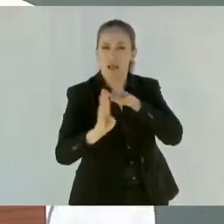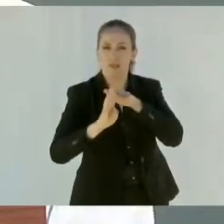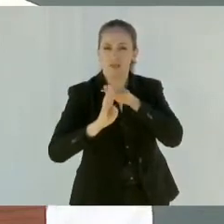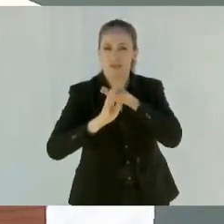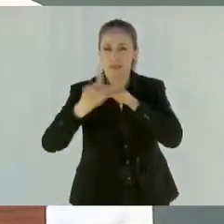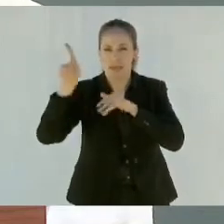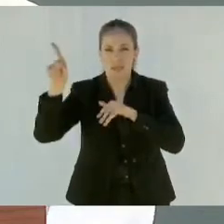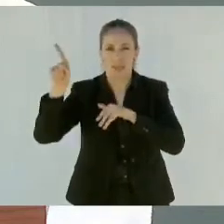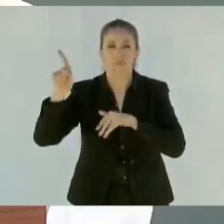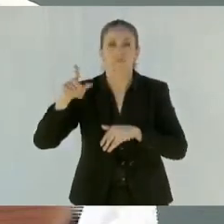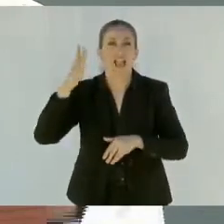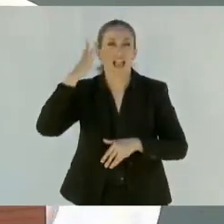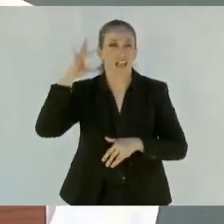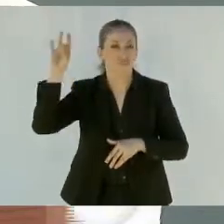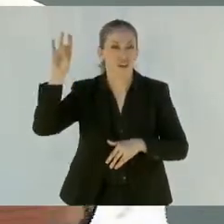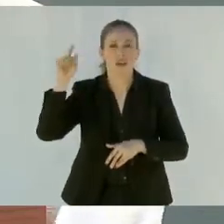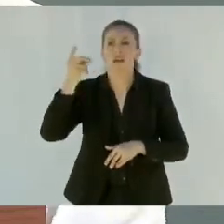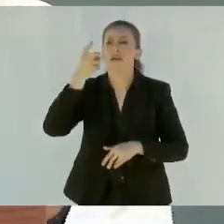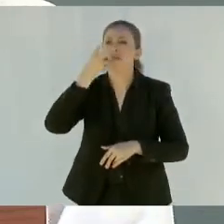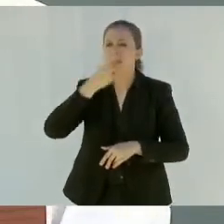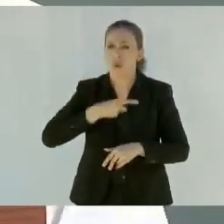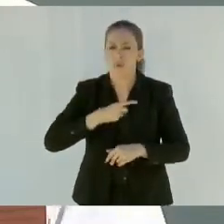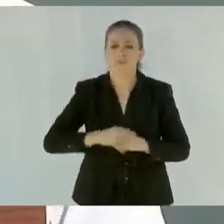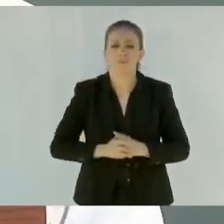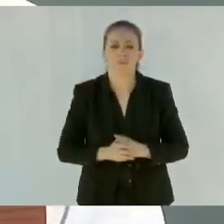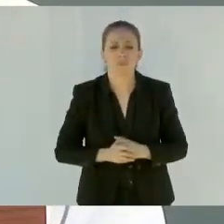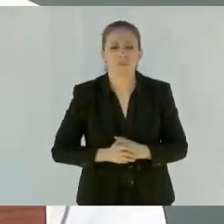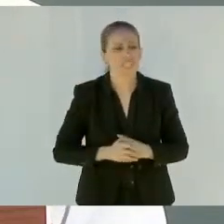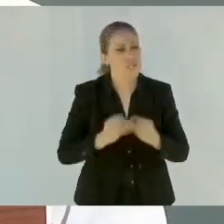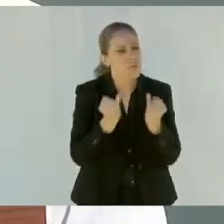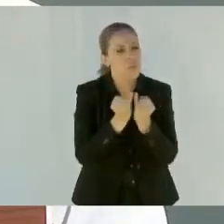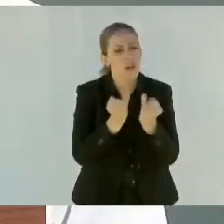dijo: licenciado, así como el presidente Juárez